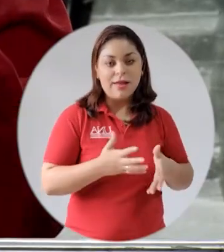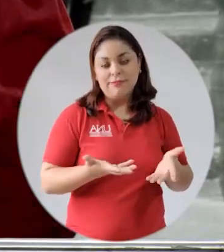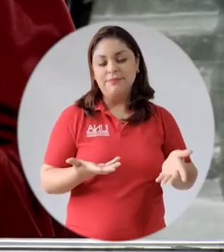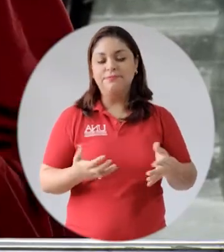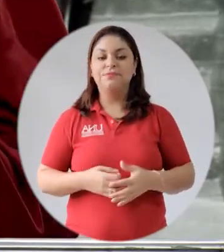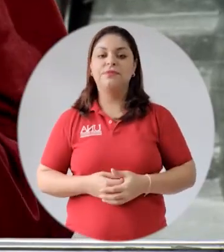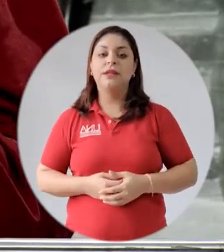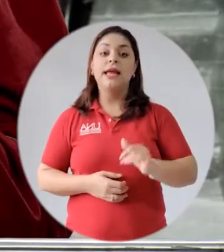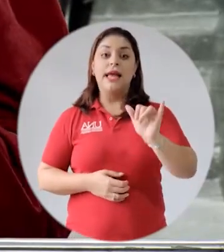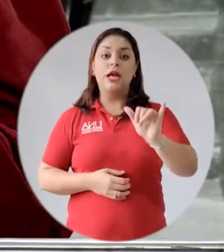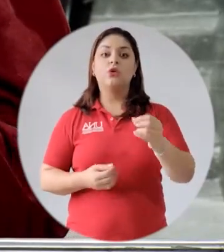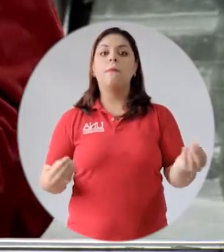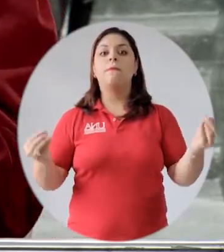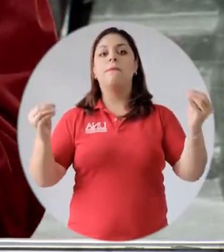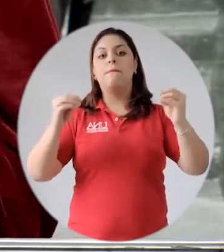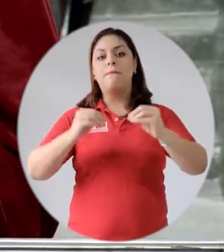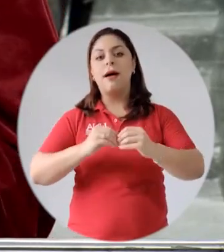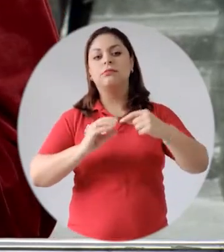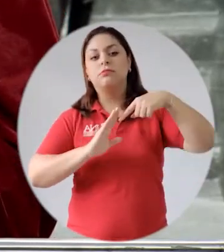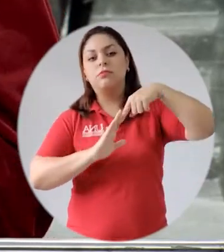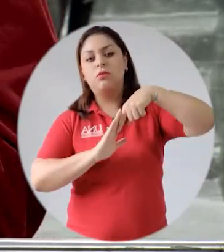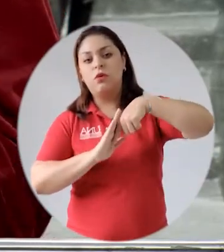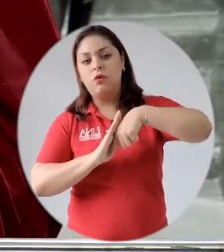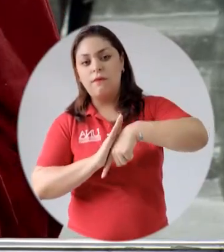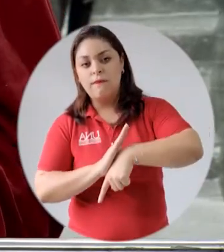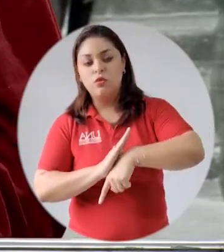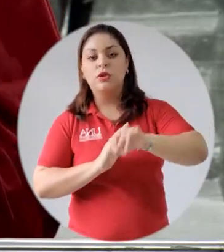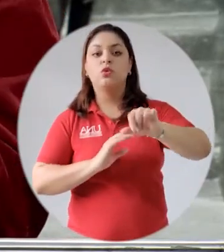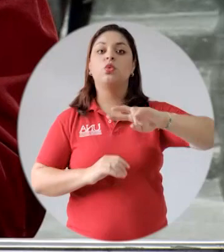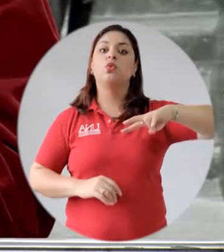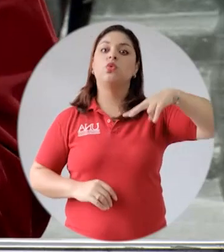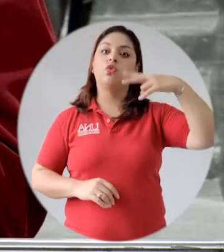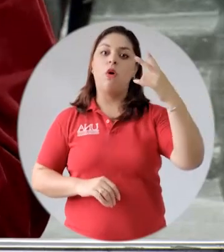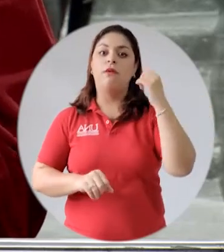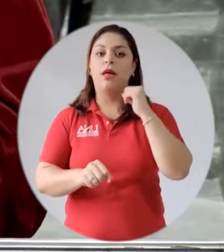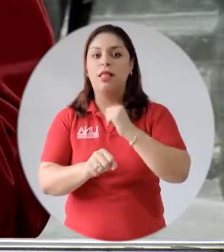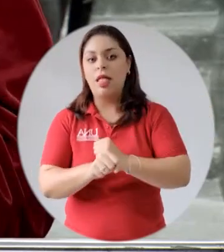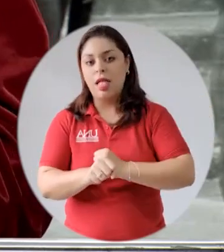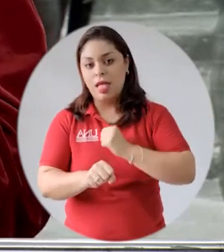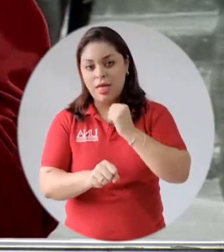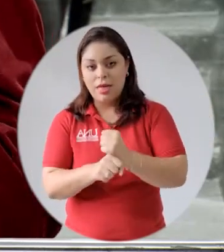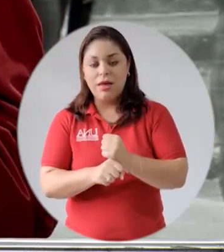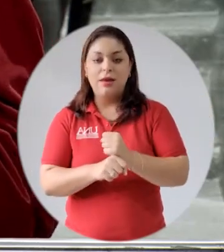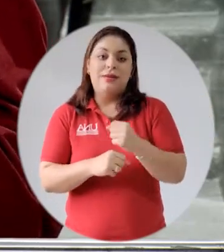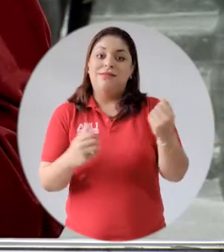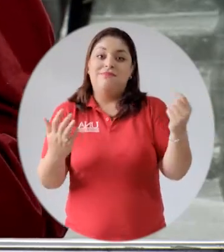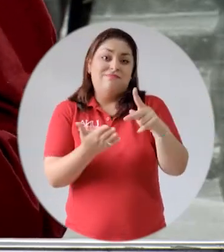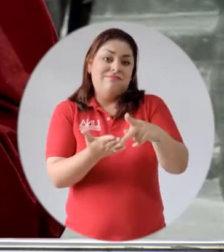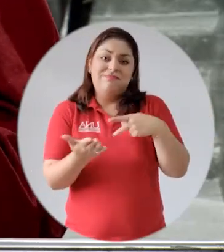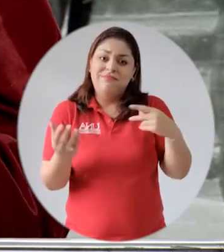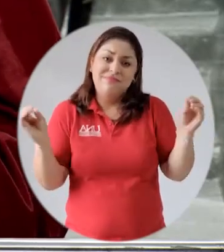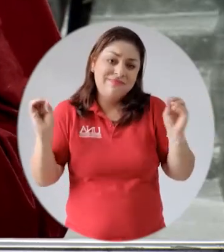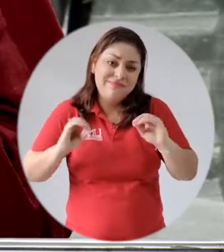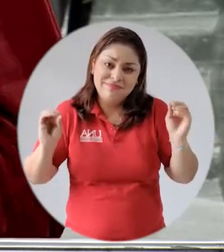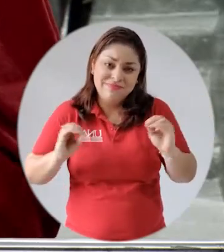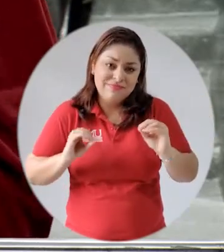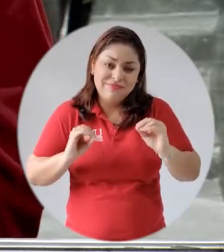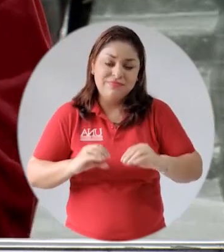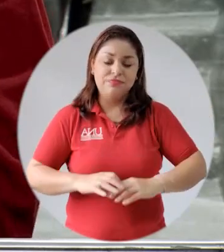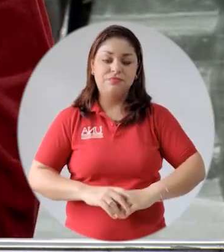Y de aquellas a las que yo tengo que estar 100% al cuidado de. Y eso también es importante porque el hecho de